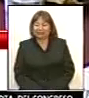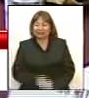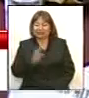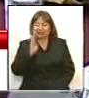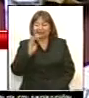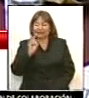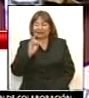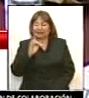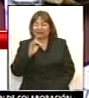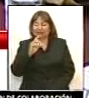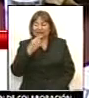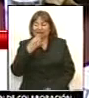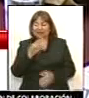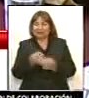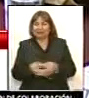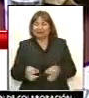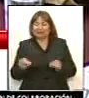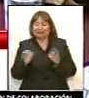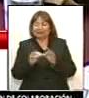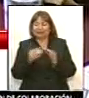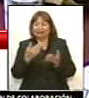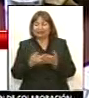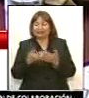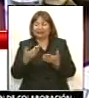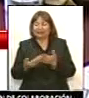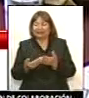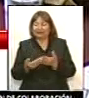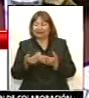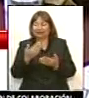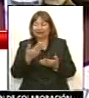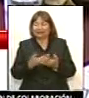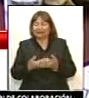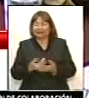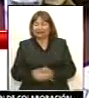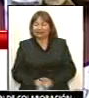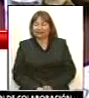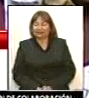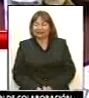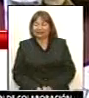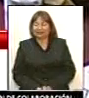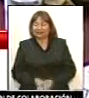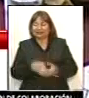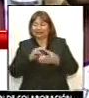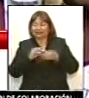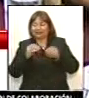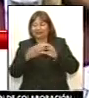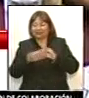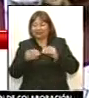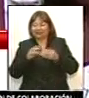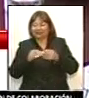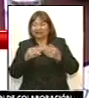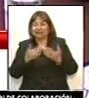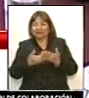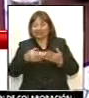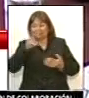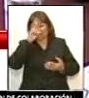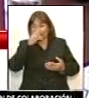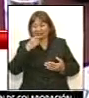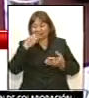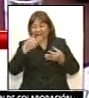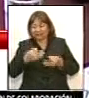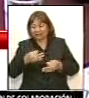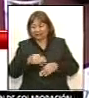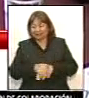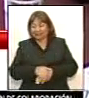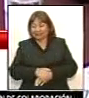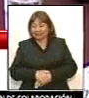Belaúnde. Y es bien importante referirnos a que... Sí, porque realmente la historia del Perú es una historia de migrantes, y hay que reconocerlo